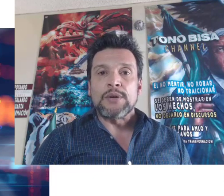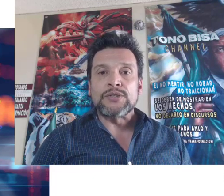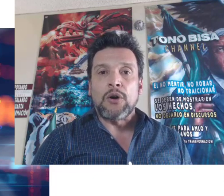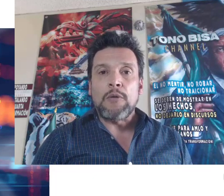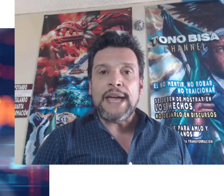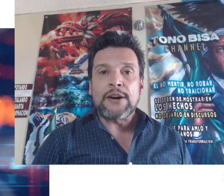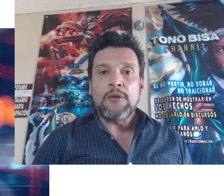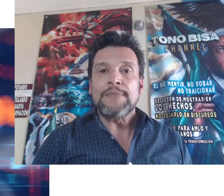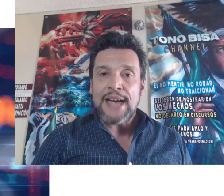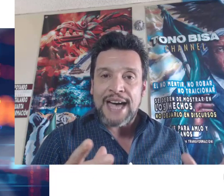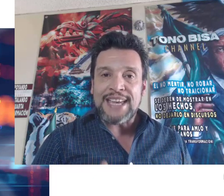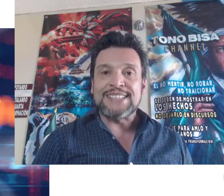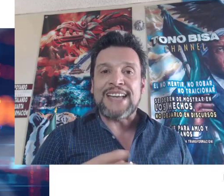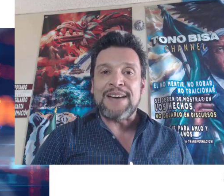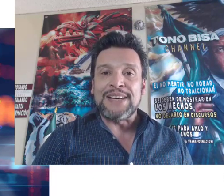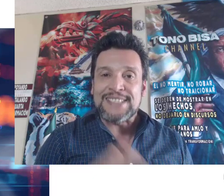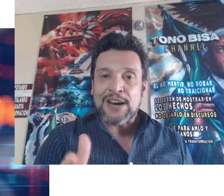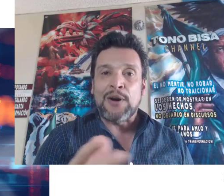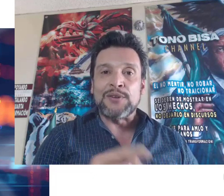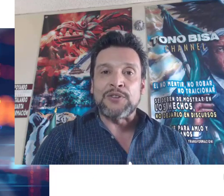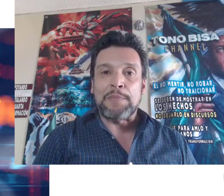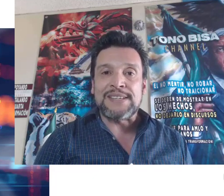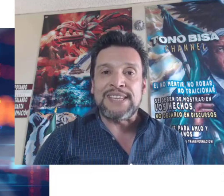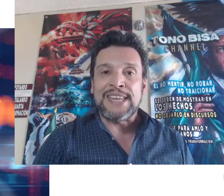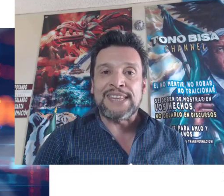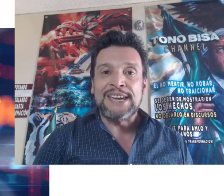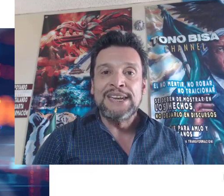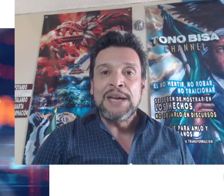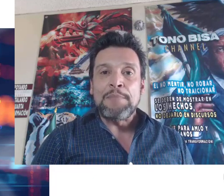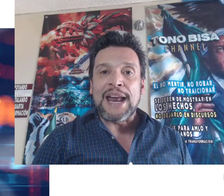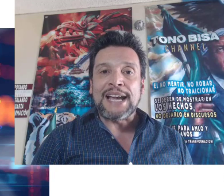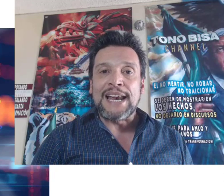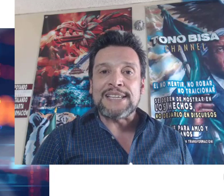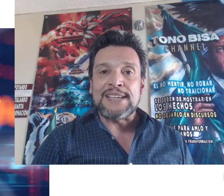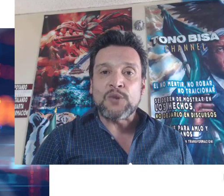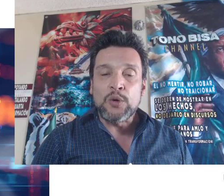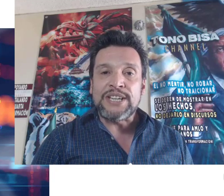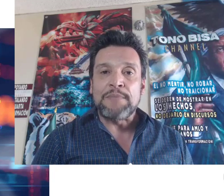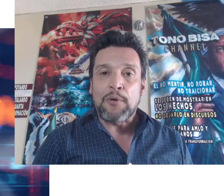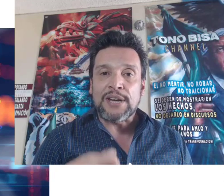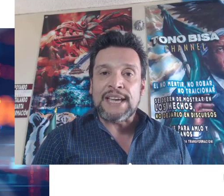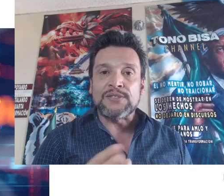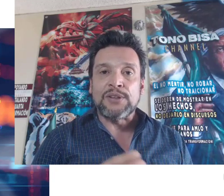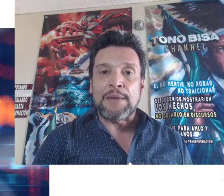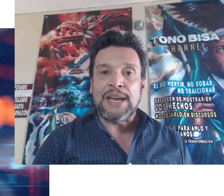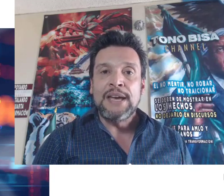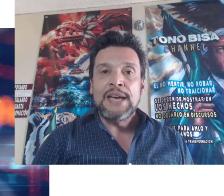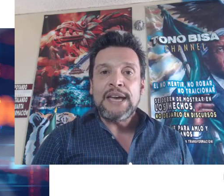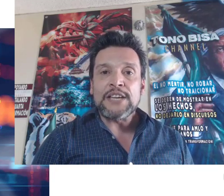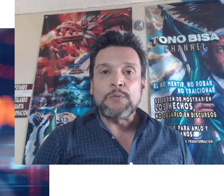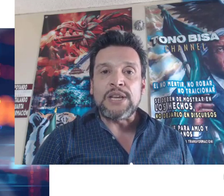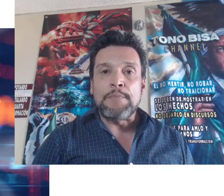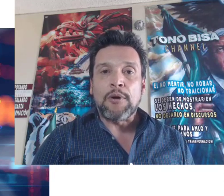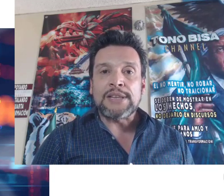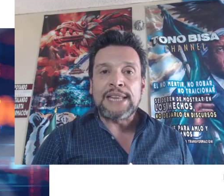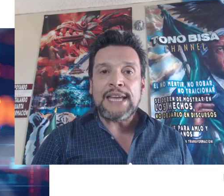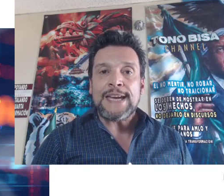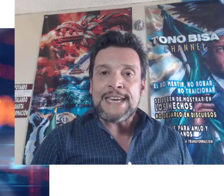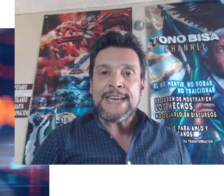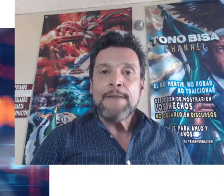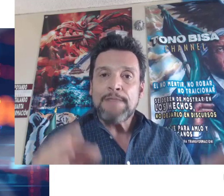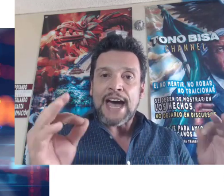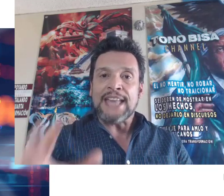está viendo nuestro gobierno ahí está les dejo a nuestro presidente para que las escuchen porque esto también es muy importante